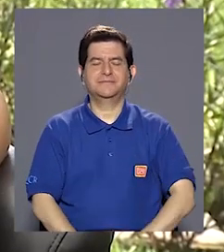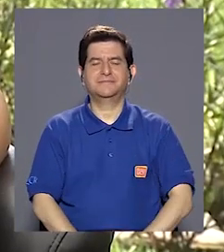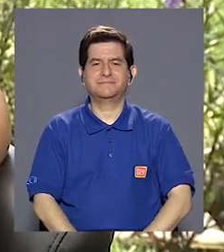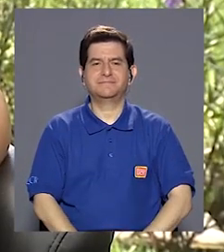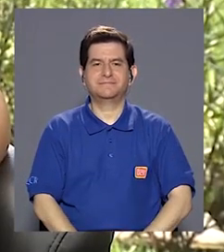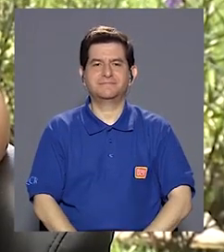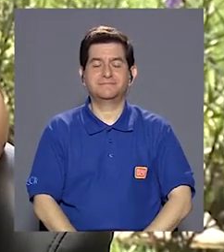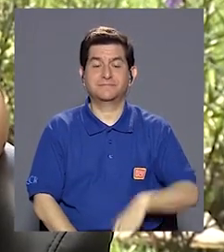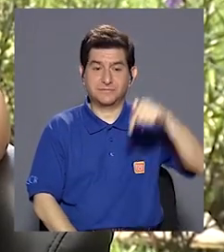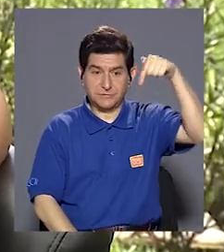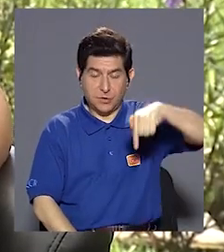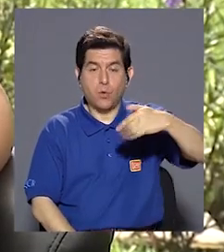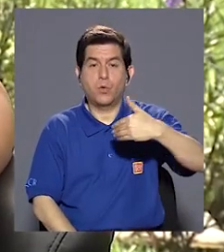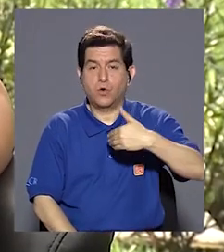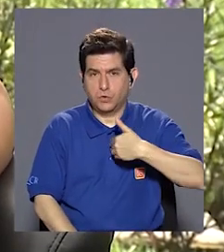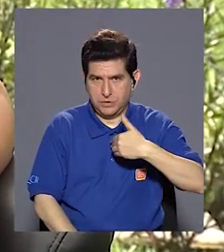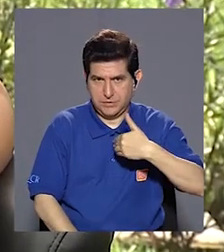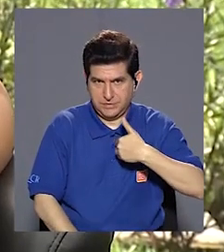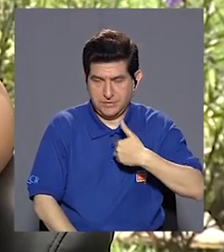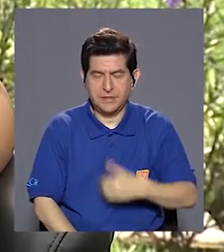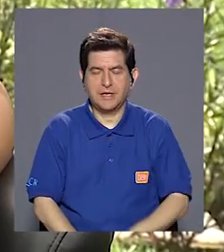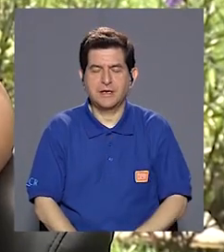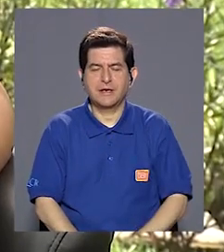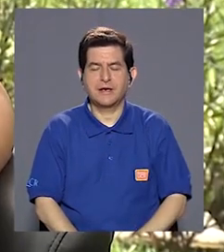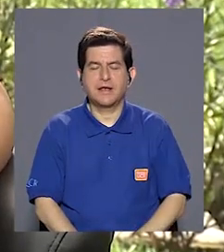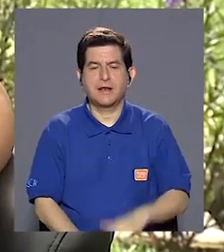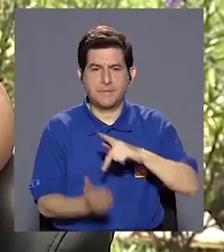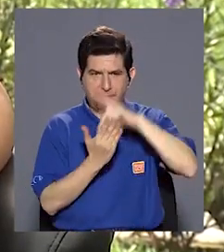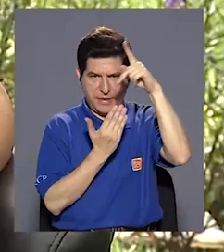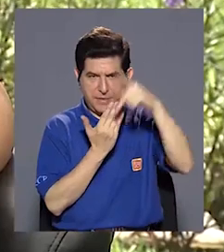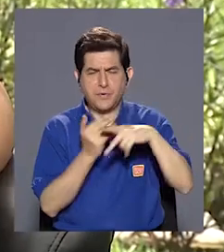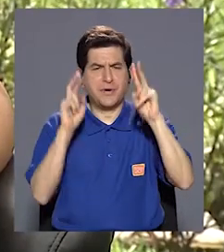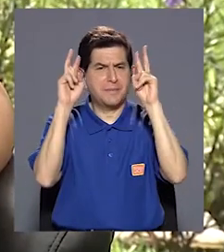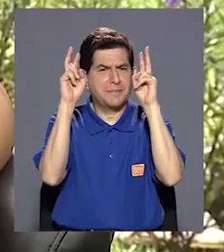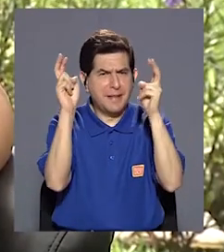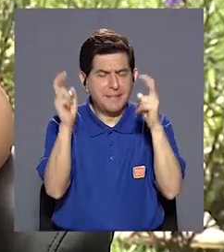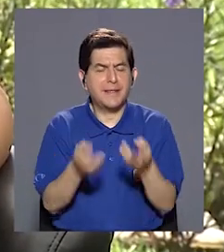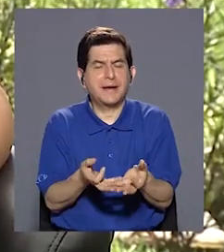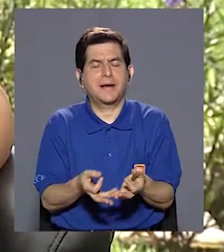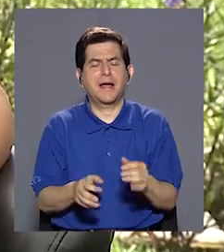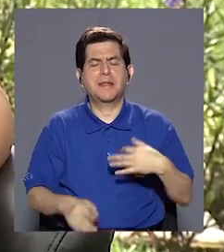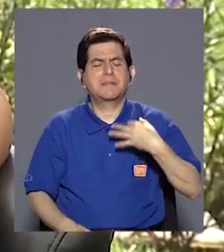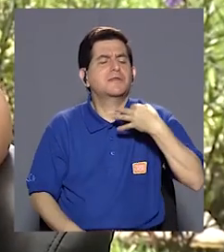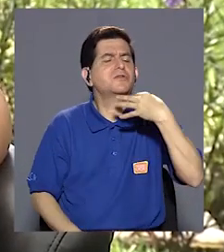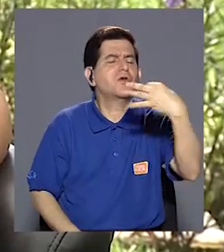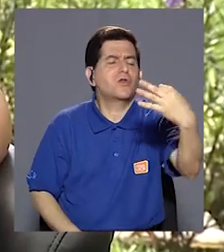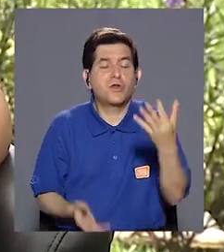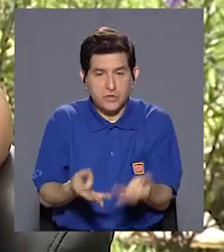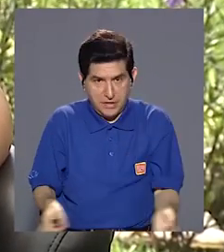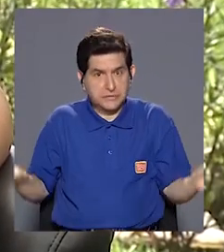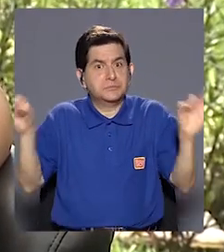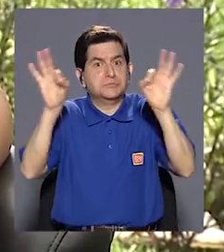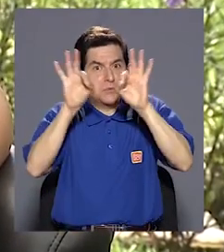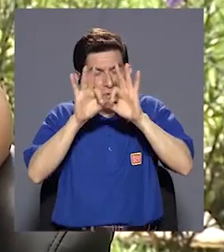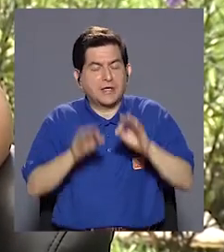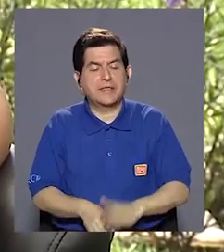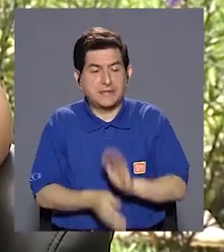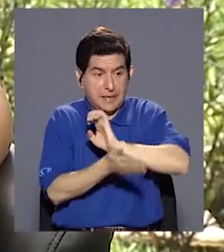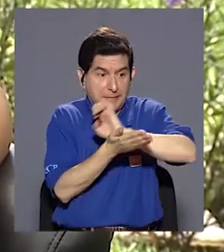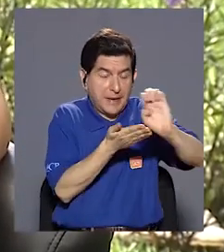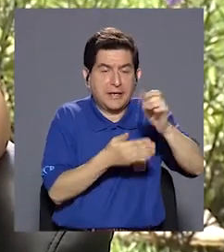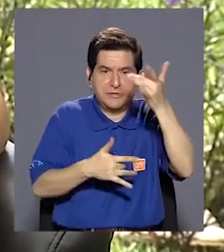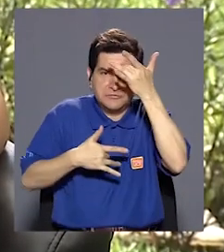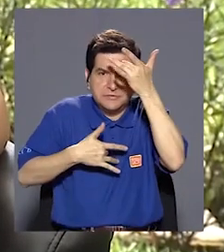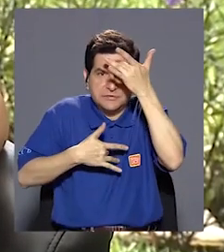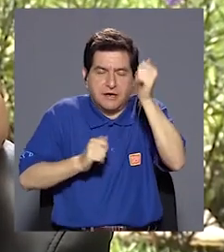Fernández. Y para hoy traemos a la revista Vivir Mejor un tema que es muy cotidiano e importante para la